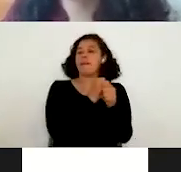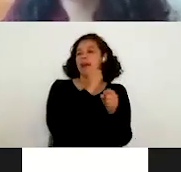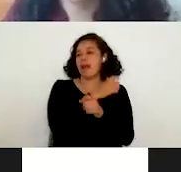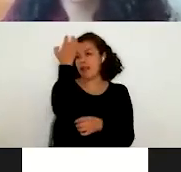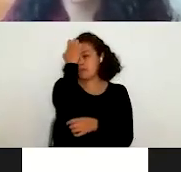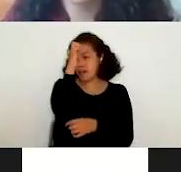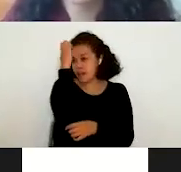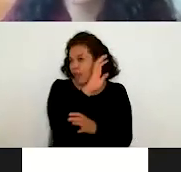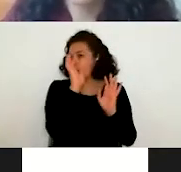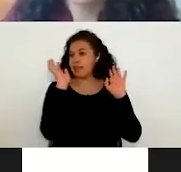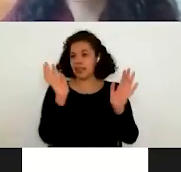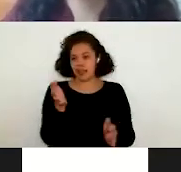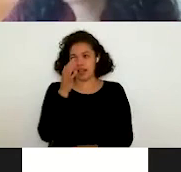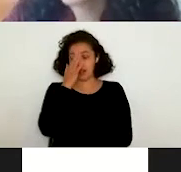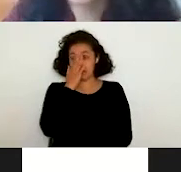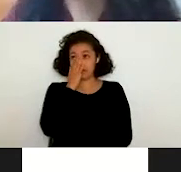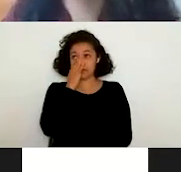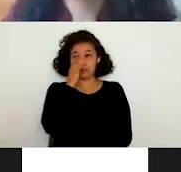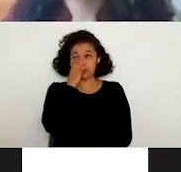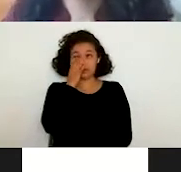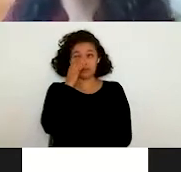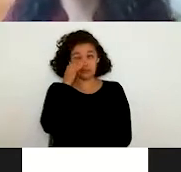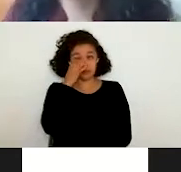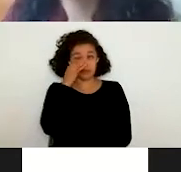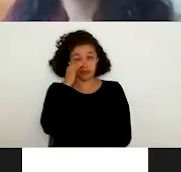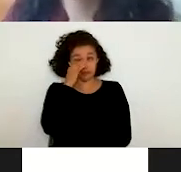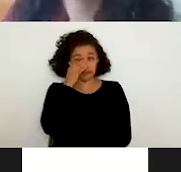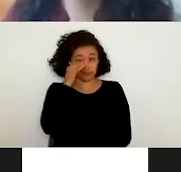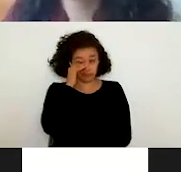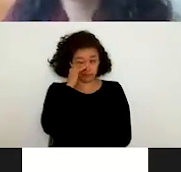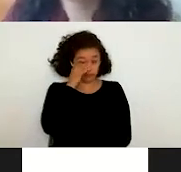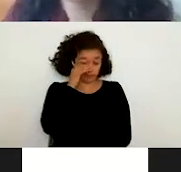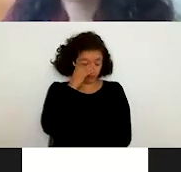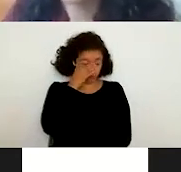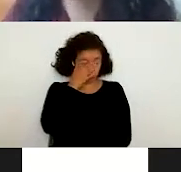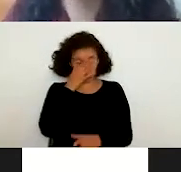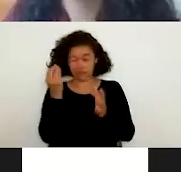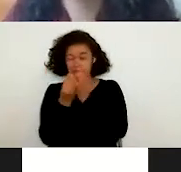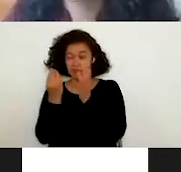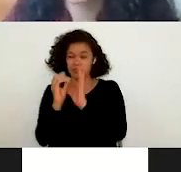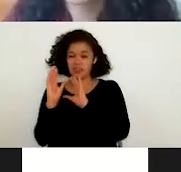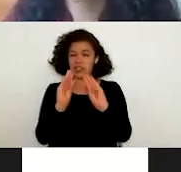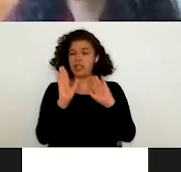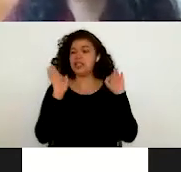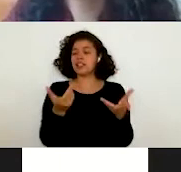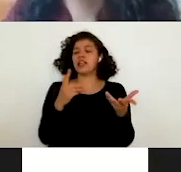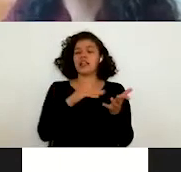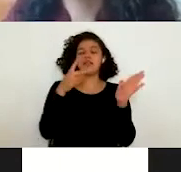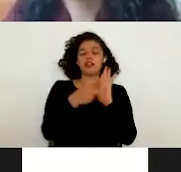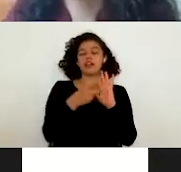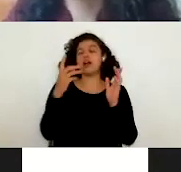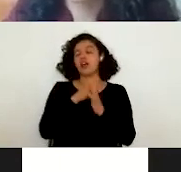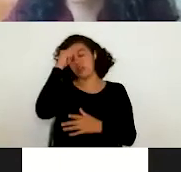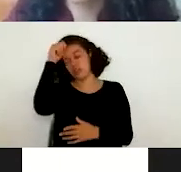ya la capacitación, entonces solamente para fundamentar teórica, metodológicamente, que